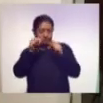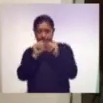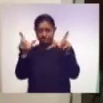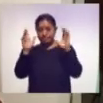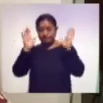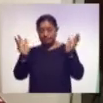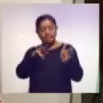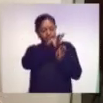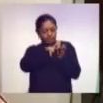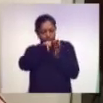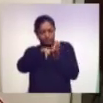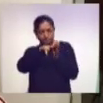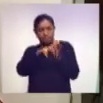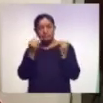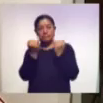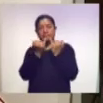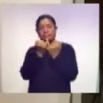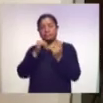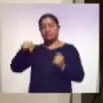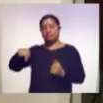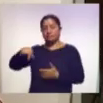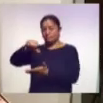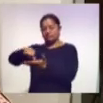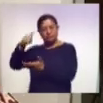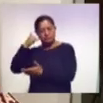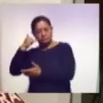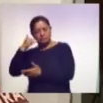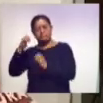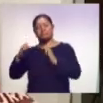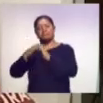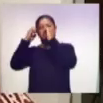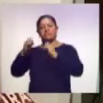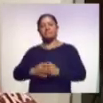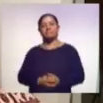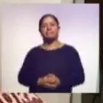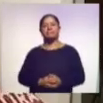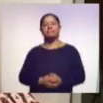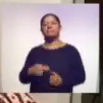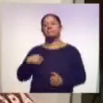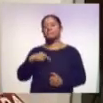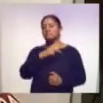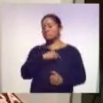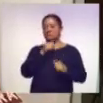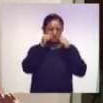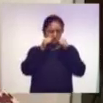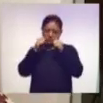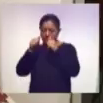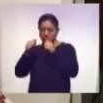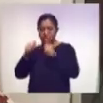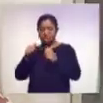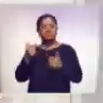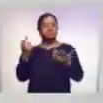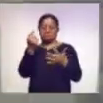área de videovigilancia como en la propia centro de atención de llamadas de emergencia. Y nosotros estamos muy pendientes, muy atentos para